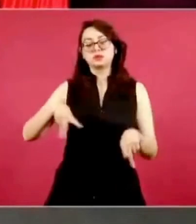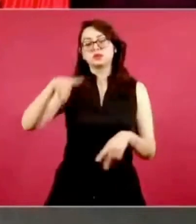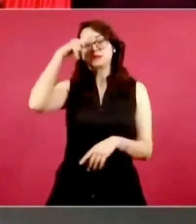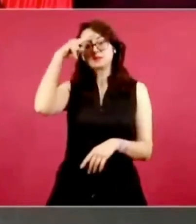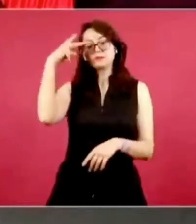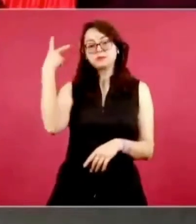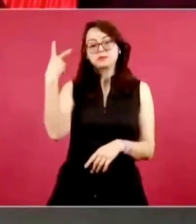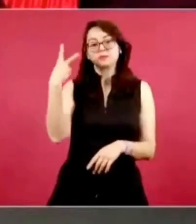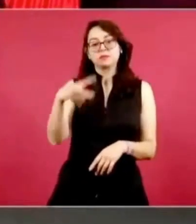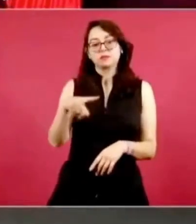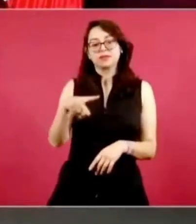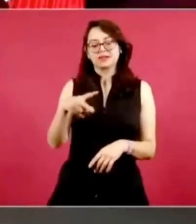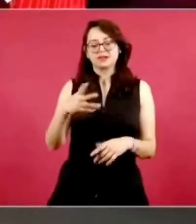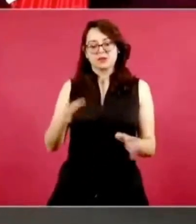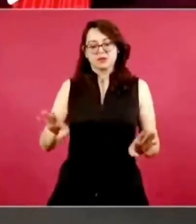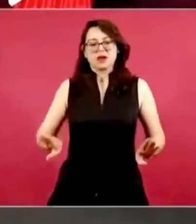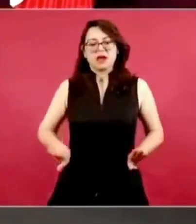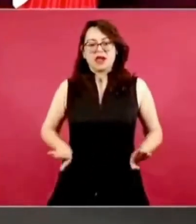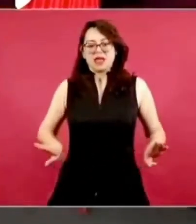hay dos